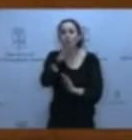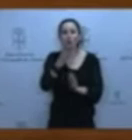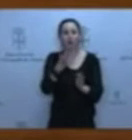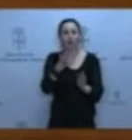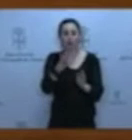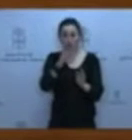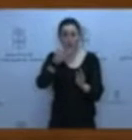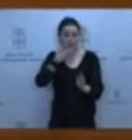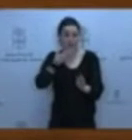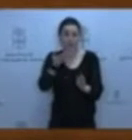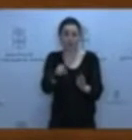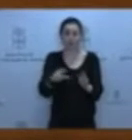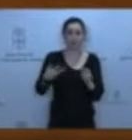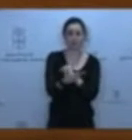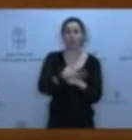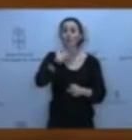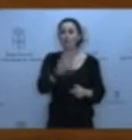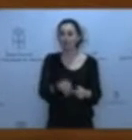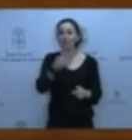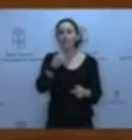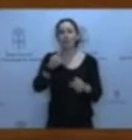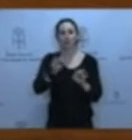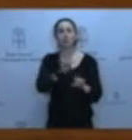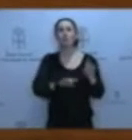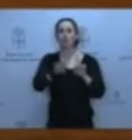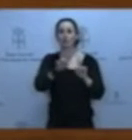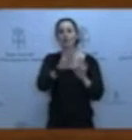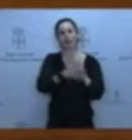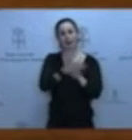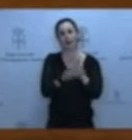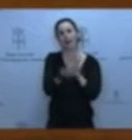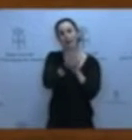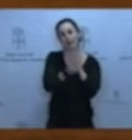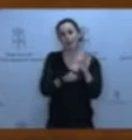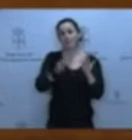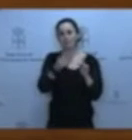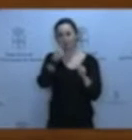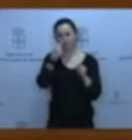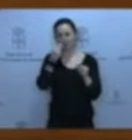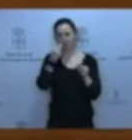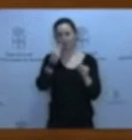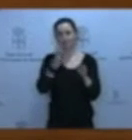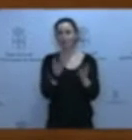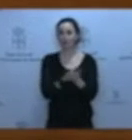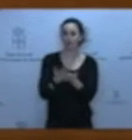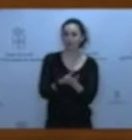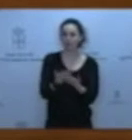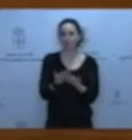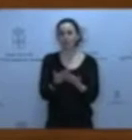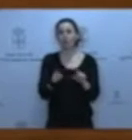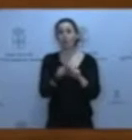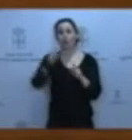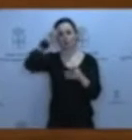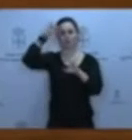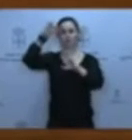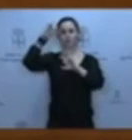y evitables. Hacen un amago de mencionarlas, cierto es, pero las difumina sospechosamente en un estadio intermedio los trastornos